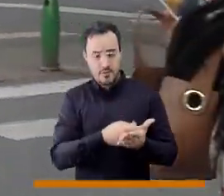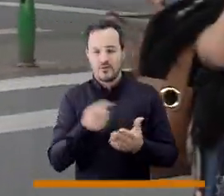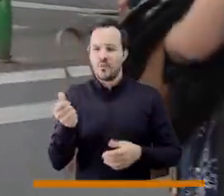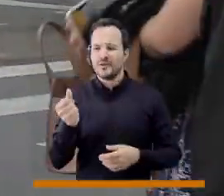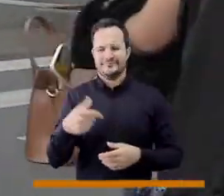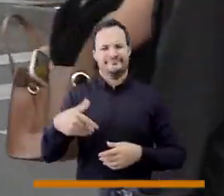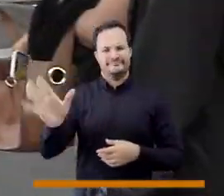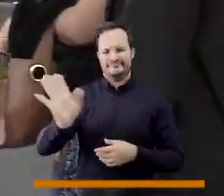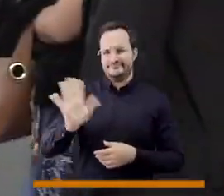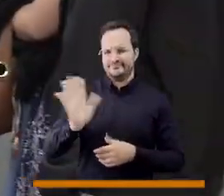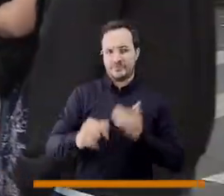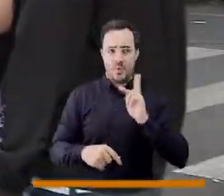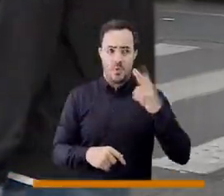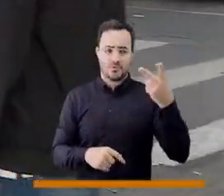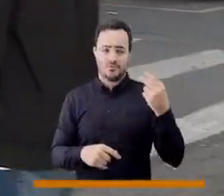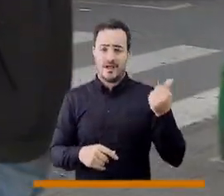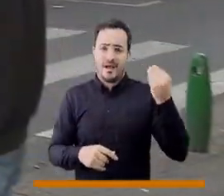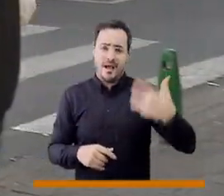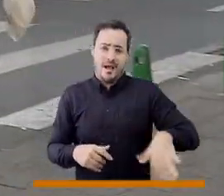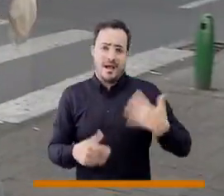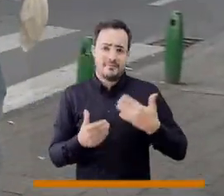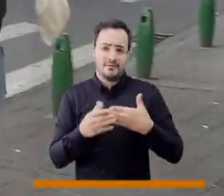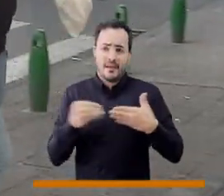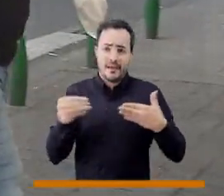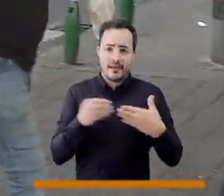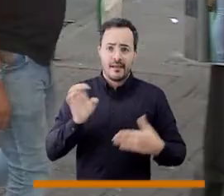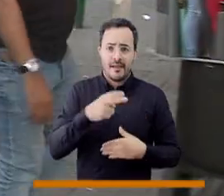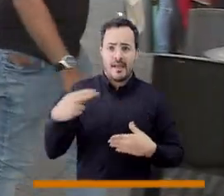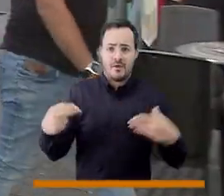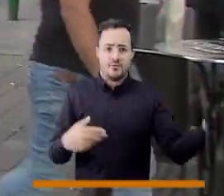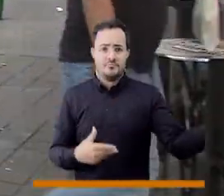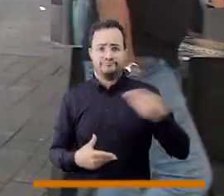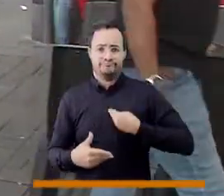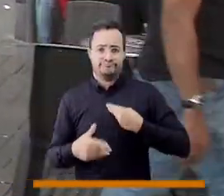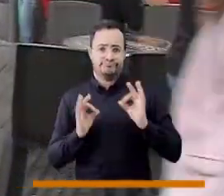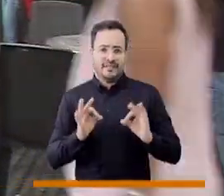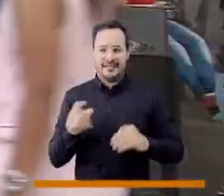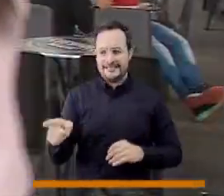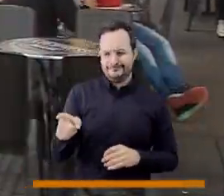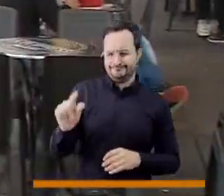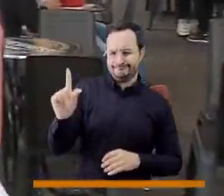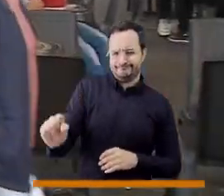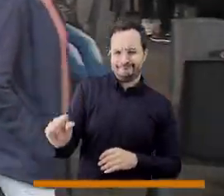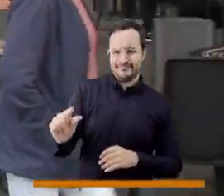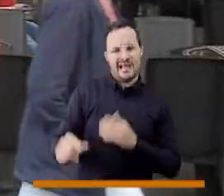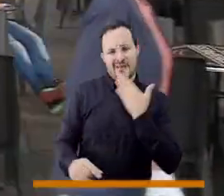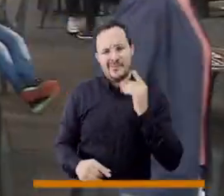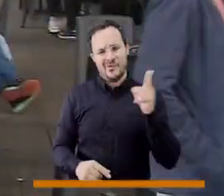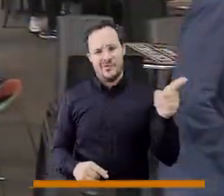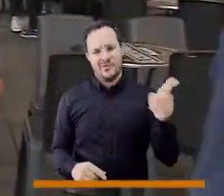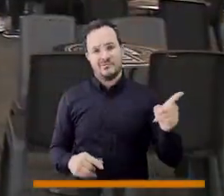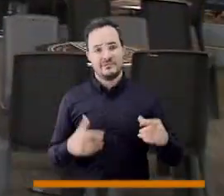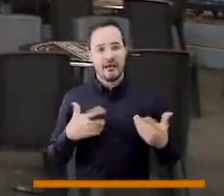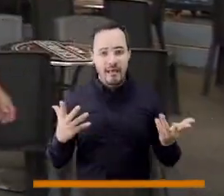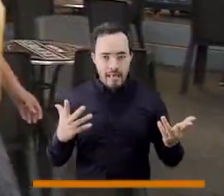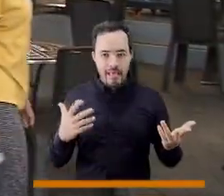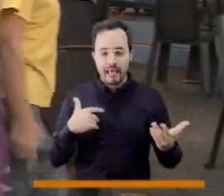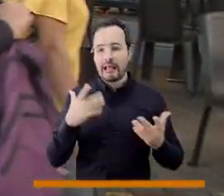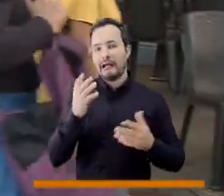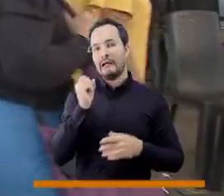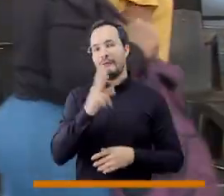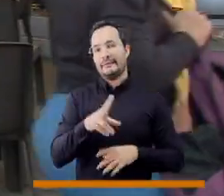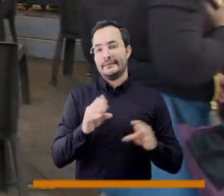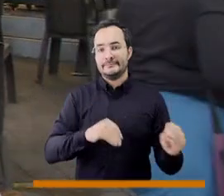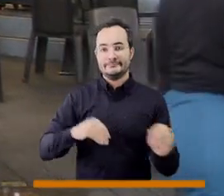lo que paga un extranjero, ya no puedo alquilar donde yo vivía y me voy, y me toca irme de mi barrio porque ese extranjero ya paga mejor y el señor del apartamento